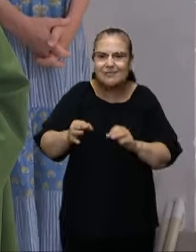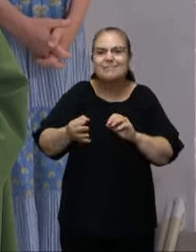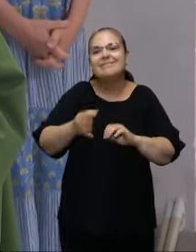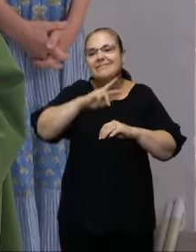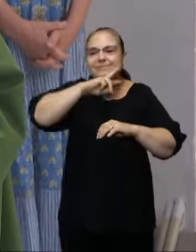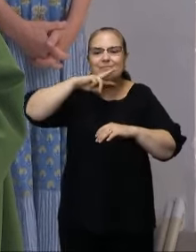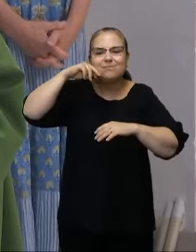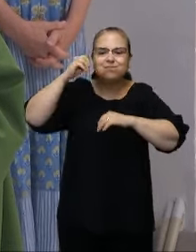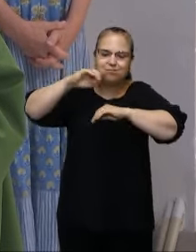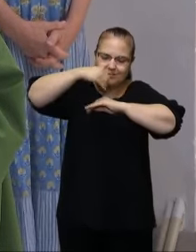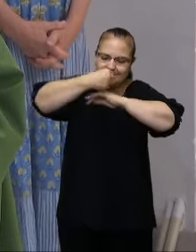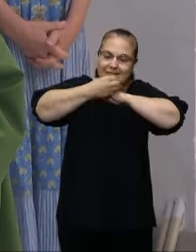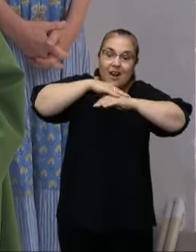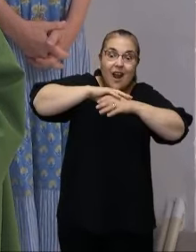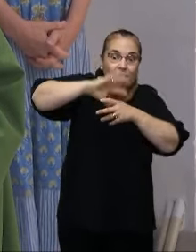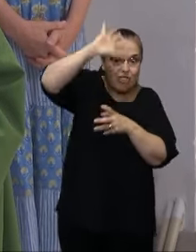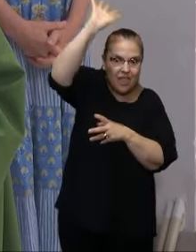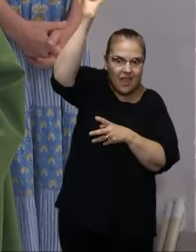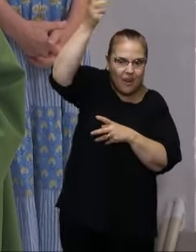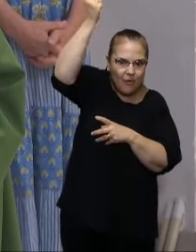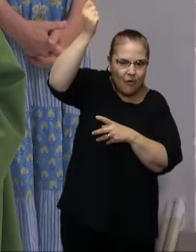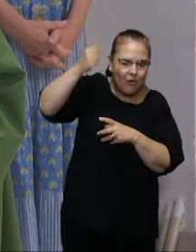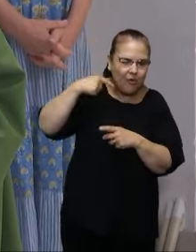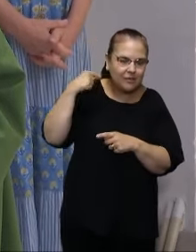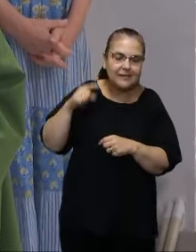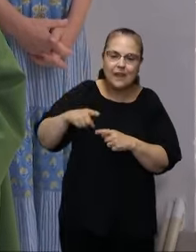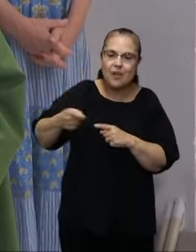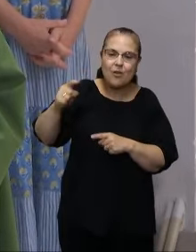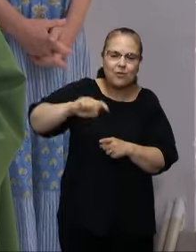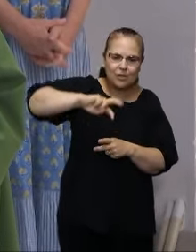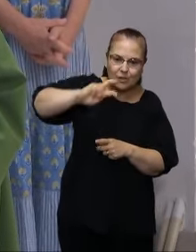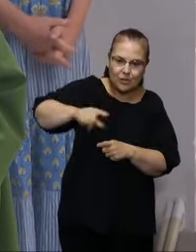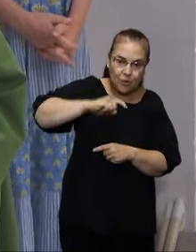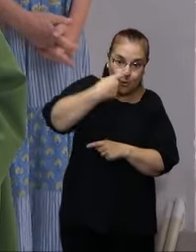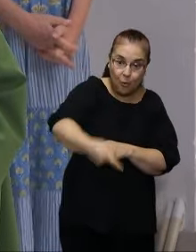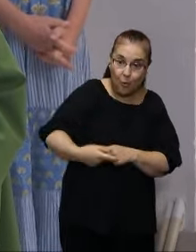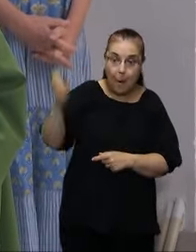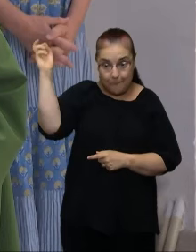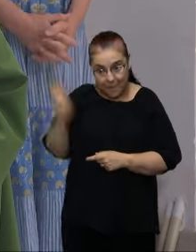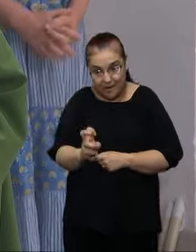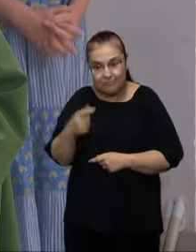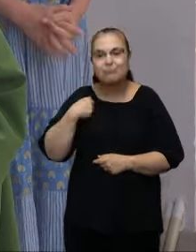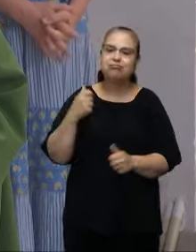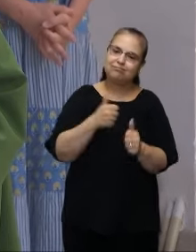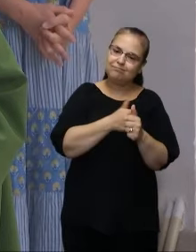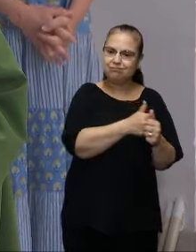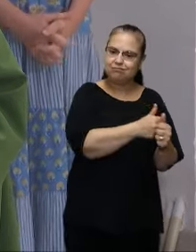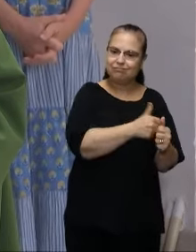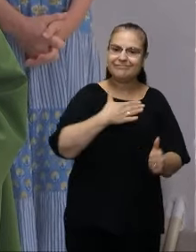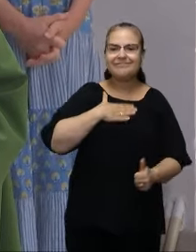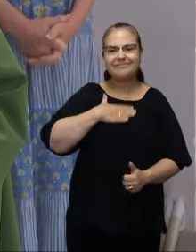cielo. Y luego ven y sígueme.